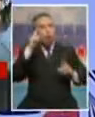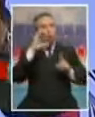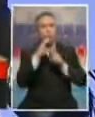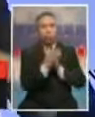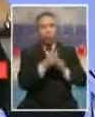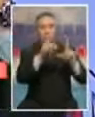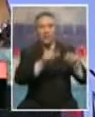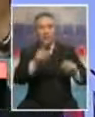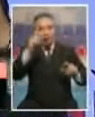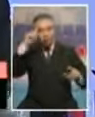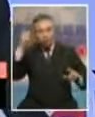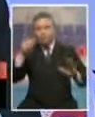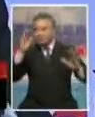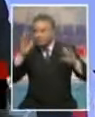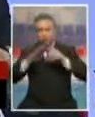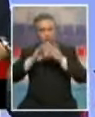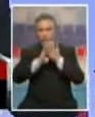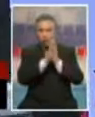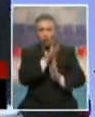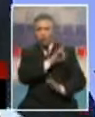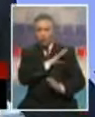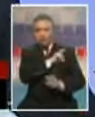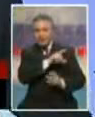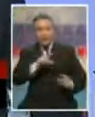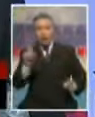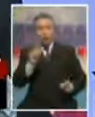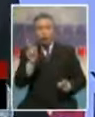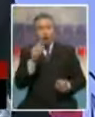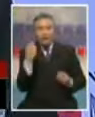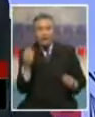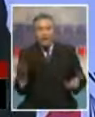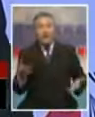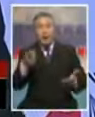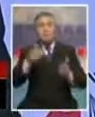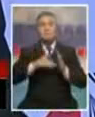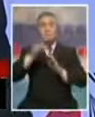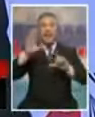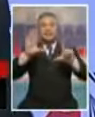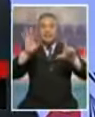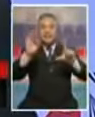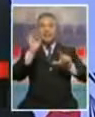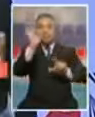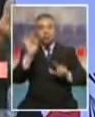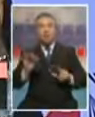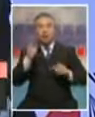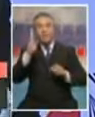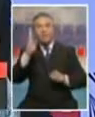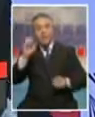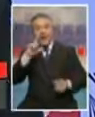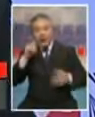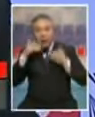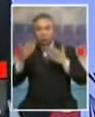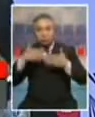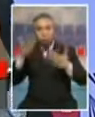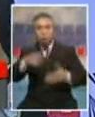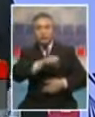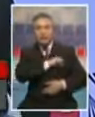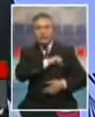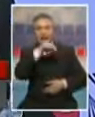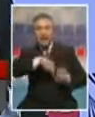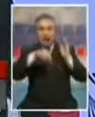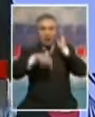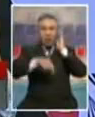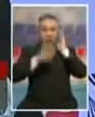actores, a los creadores de regiones de todo Chile. No es normal que más del 70% de las becas de ciencia y tecnología están en la región metropolitana,